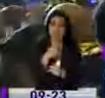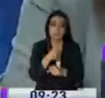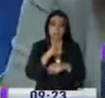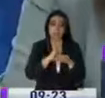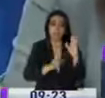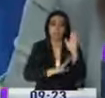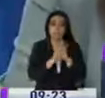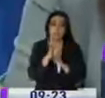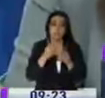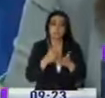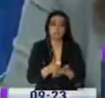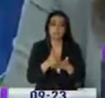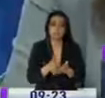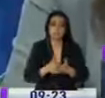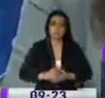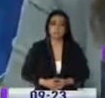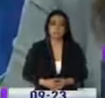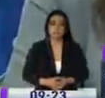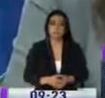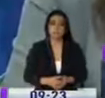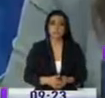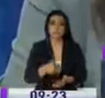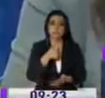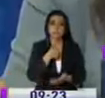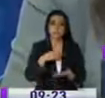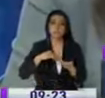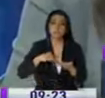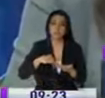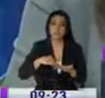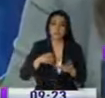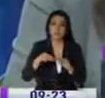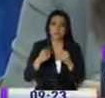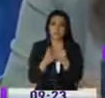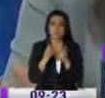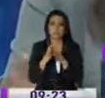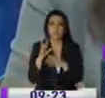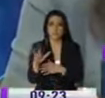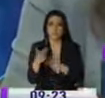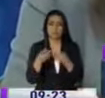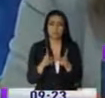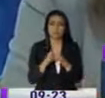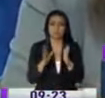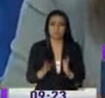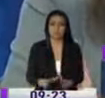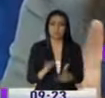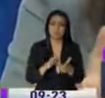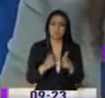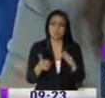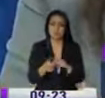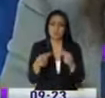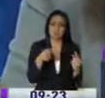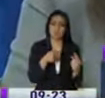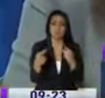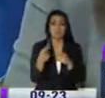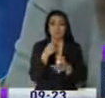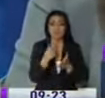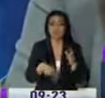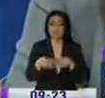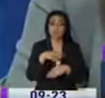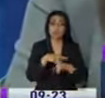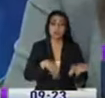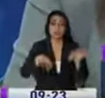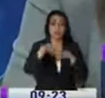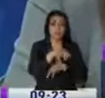patria. Realmente, ya como militante y ciudadana, pues yo preferiría que cualquier disenso, que es normal en un proceso